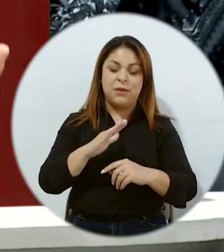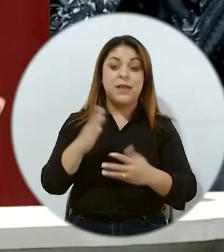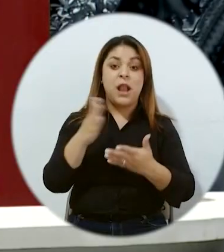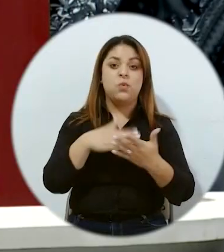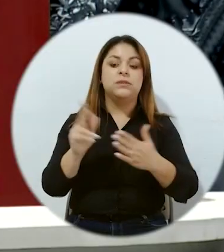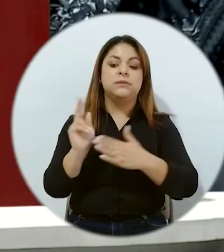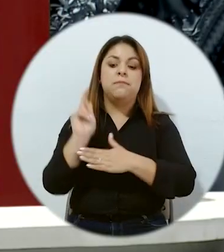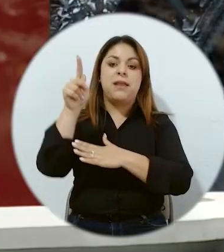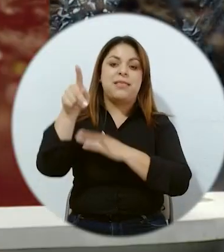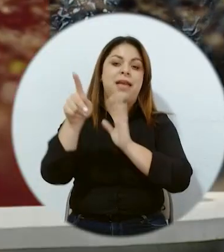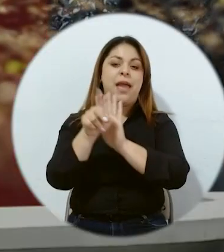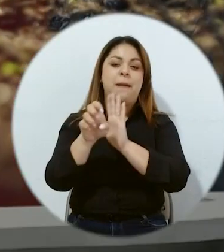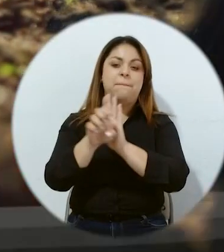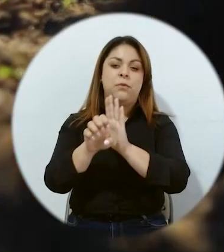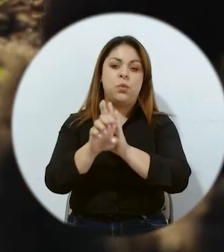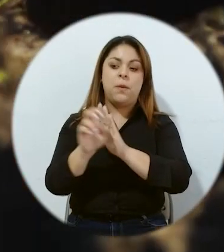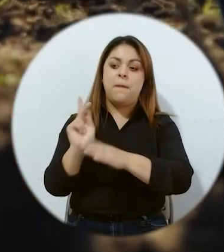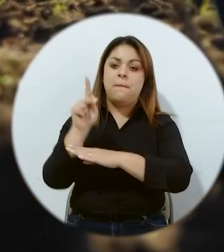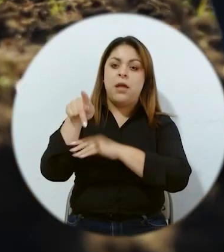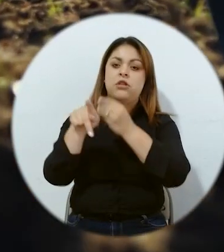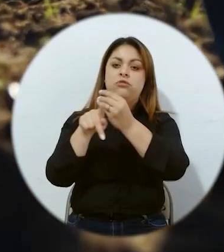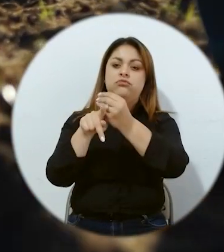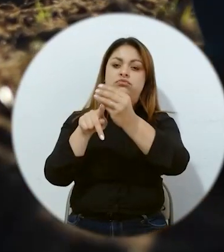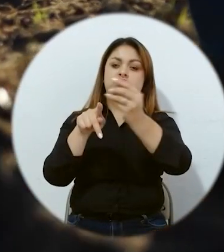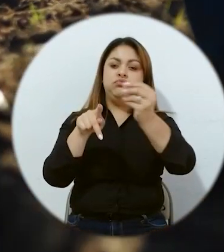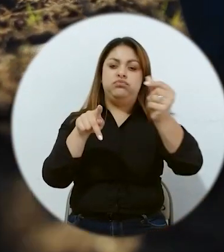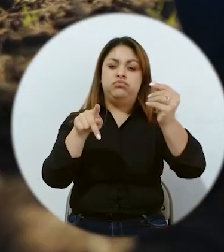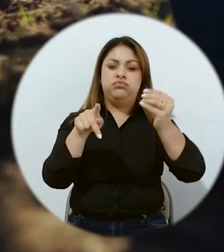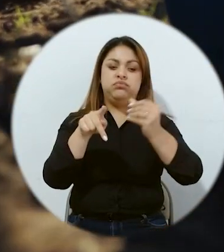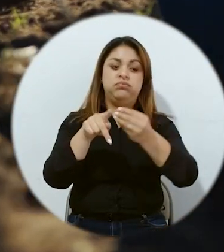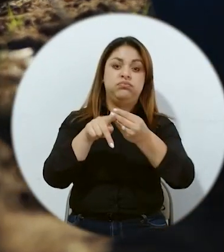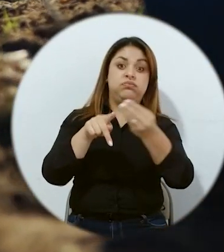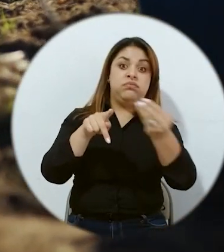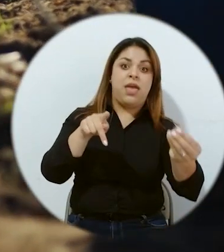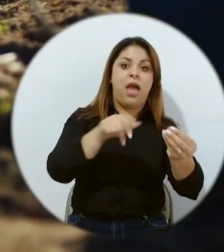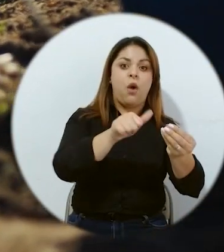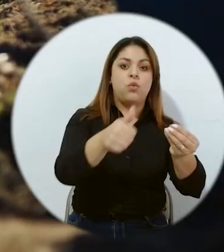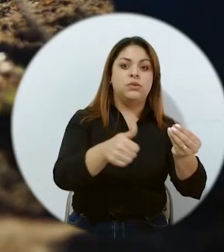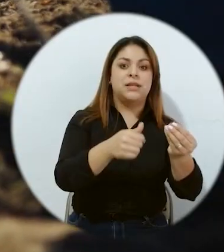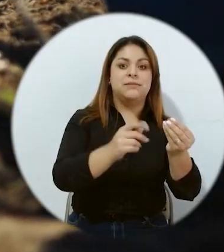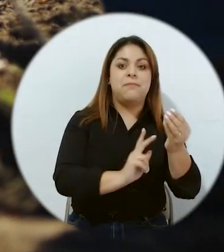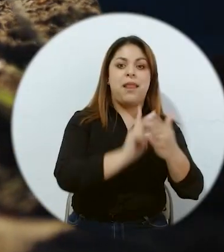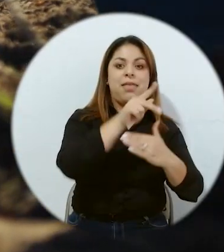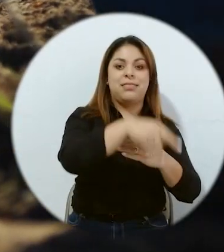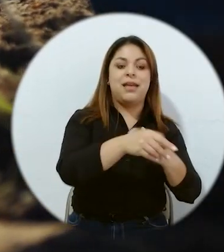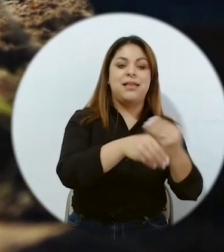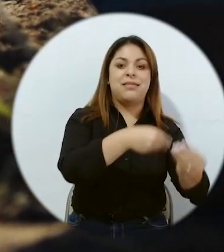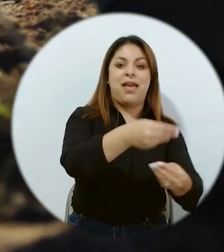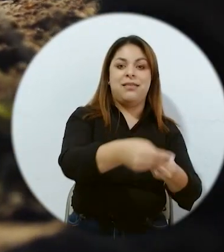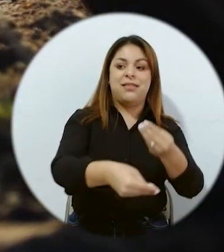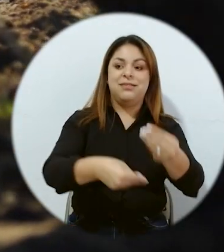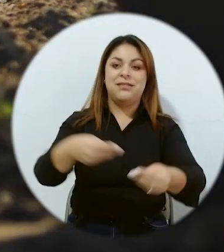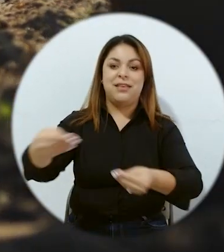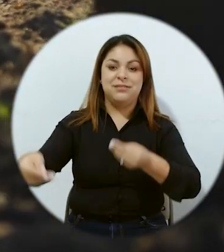plantas liberan, por ejemplo, sustancias que alimentan a otras plantas que están cerca. Entonces, se ha visto que